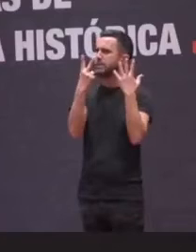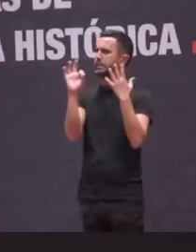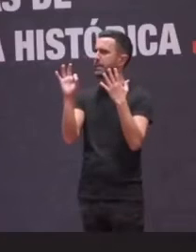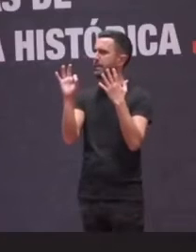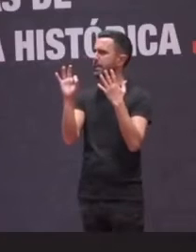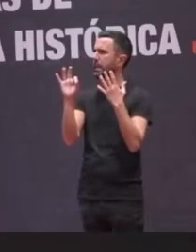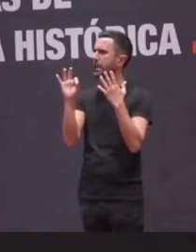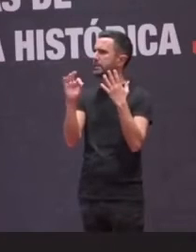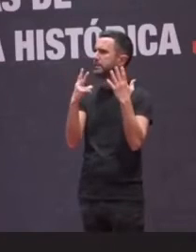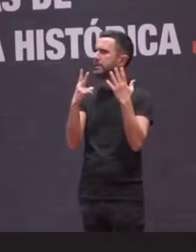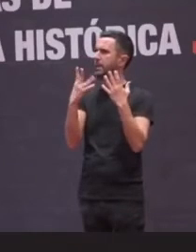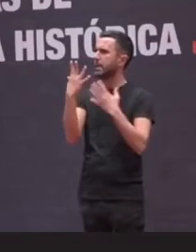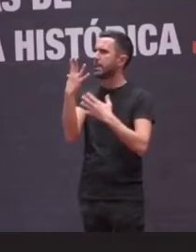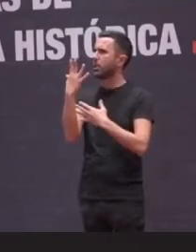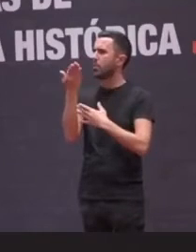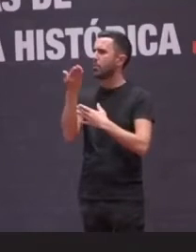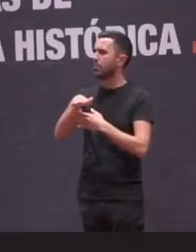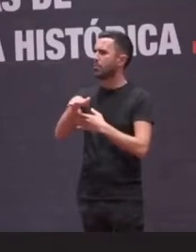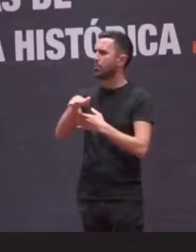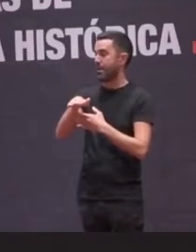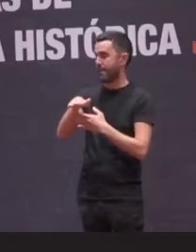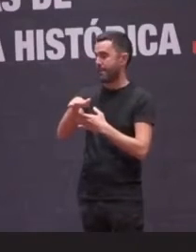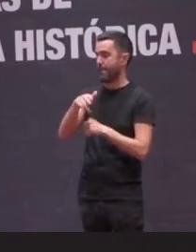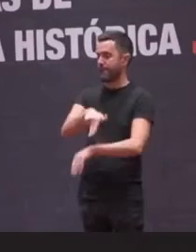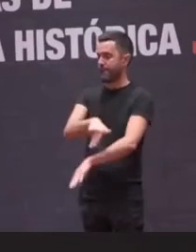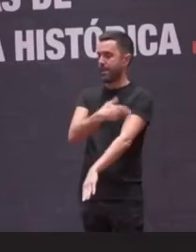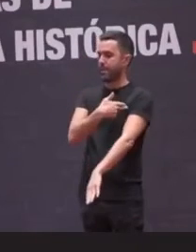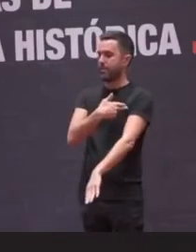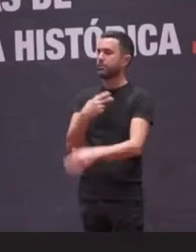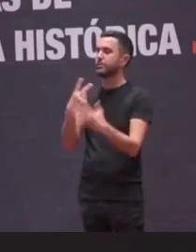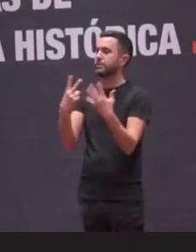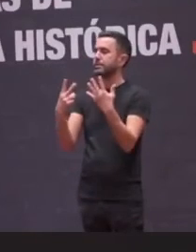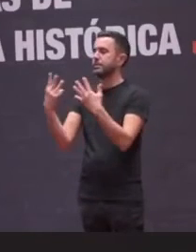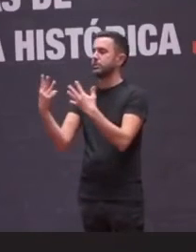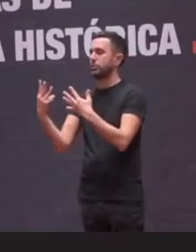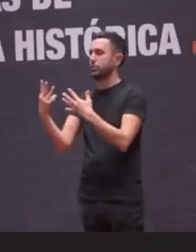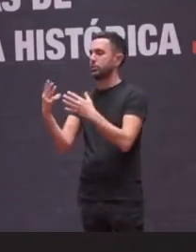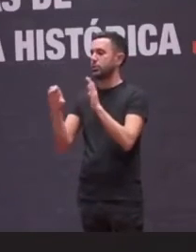ditador, 78 Constitución. Ben,